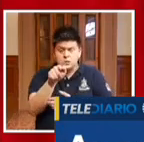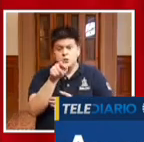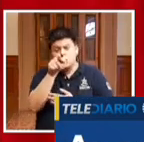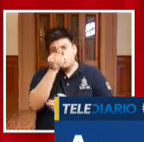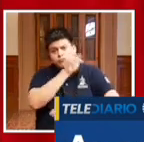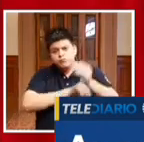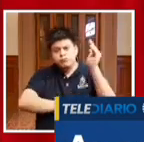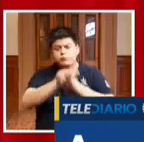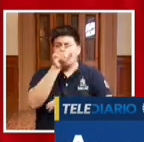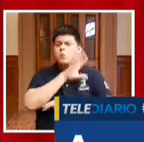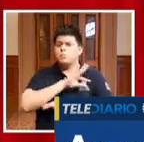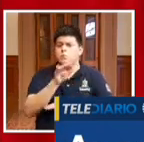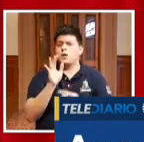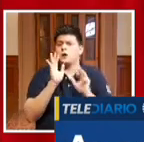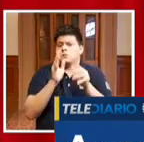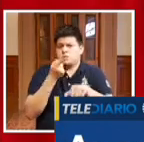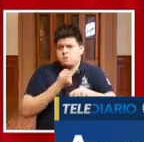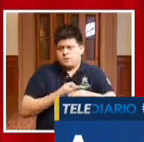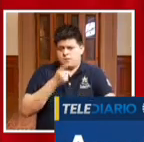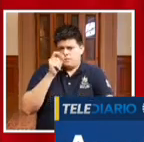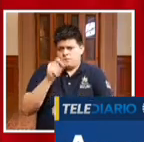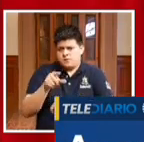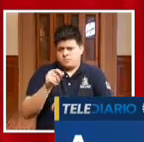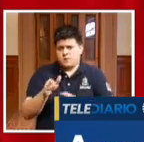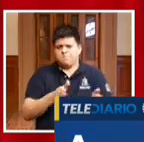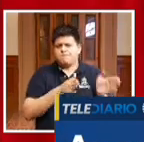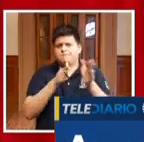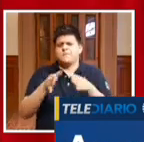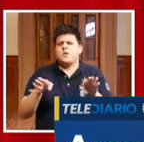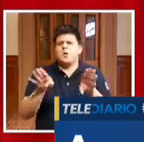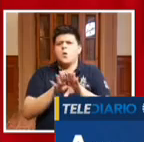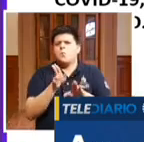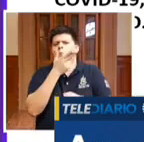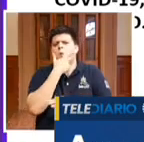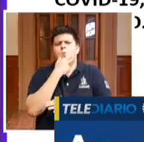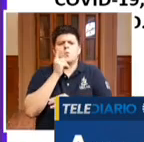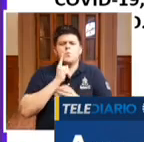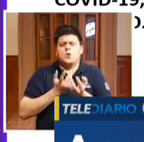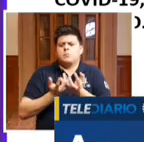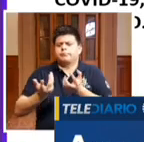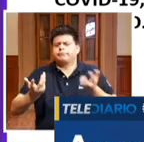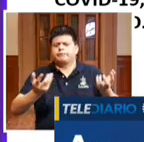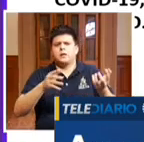salir adelante de esta enfermedad. La distribución por género,